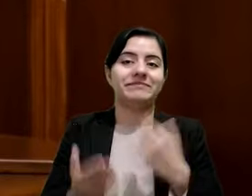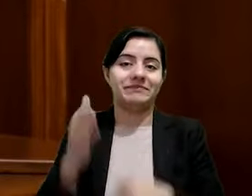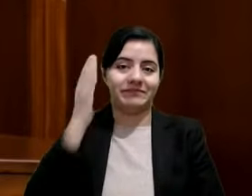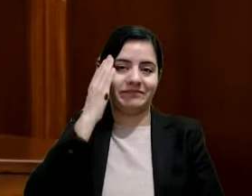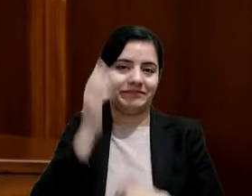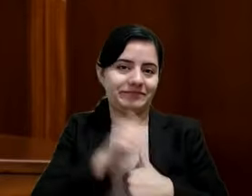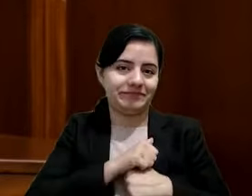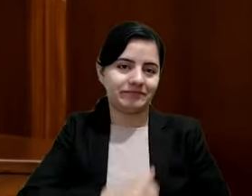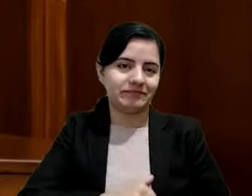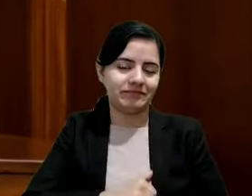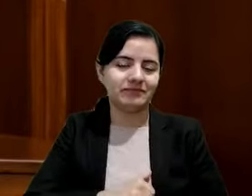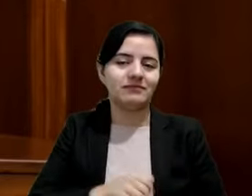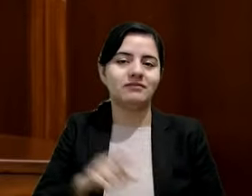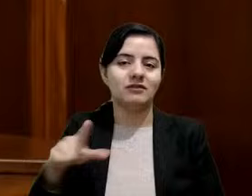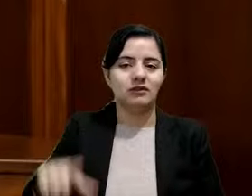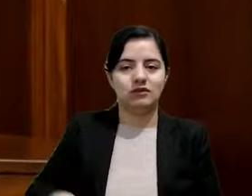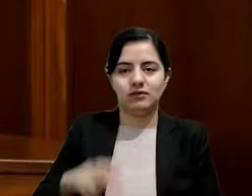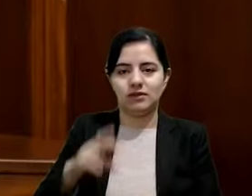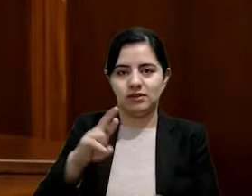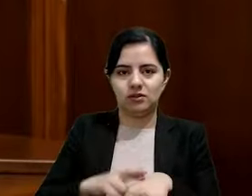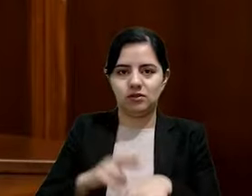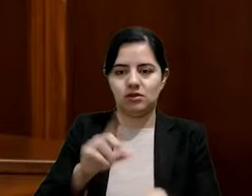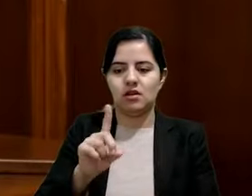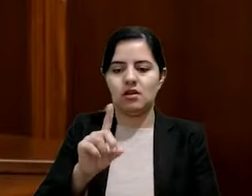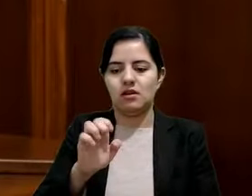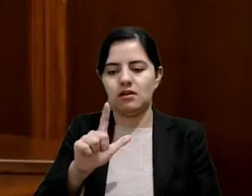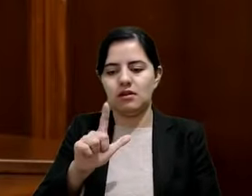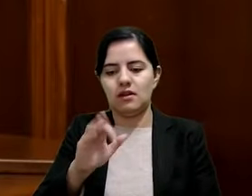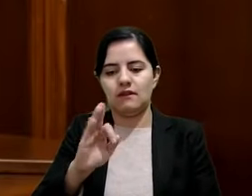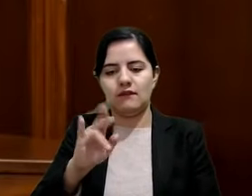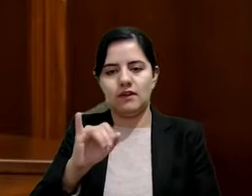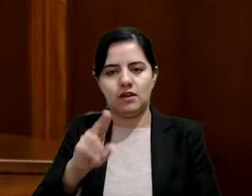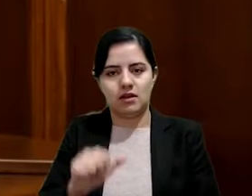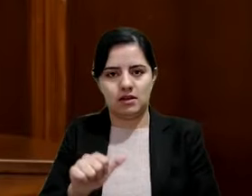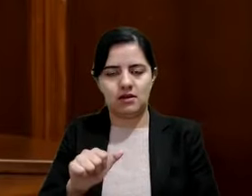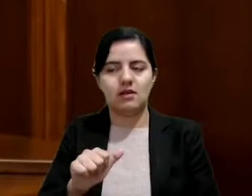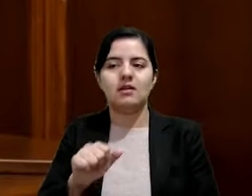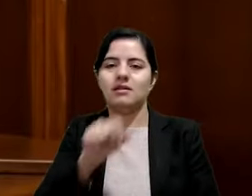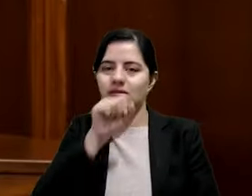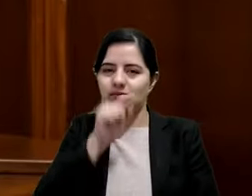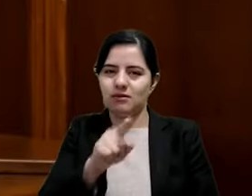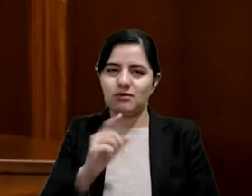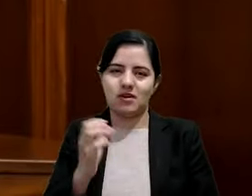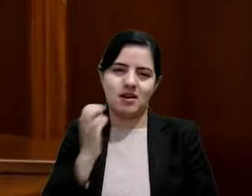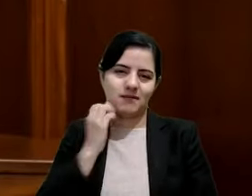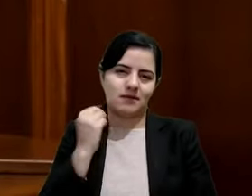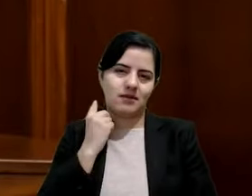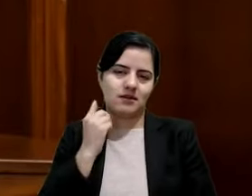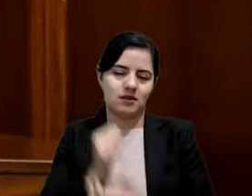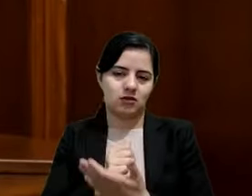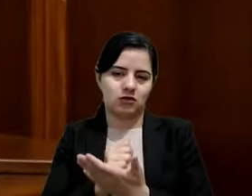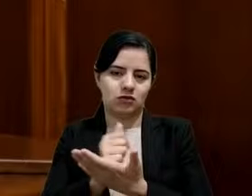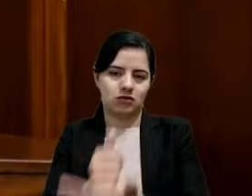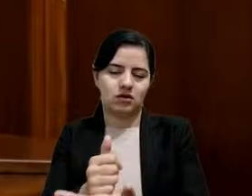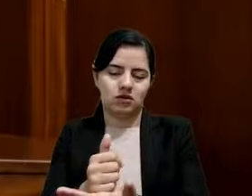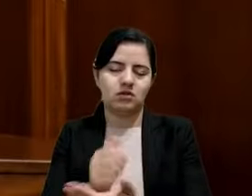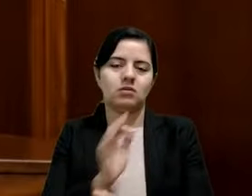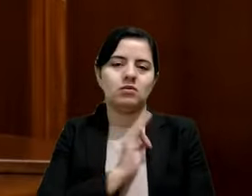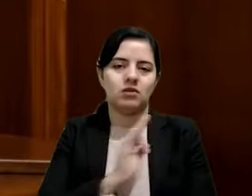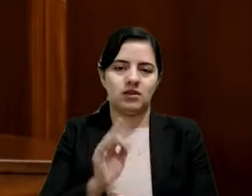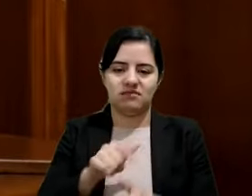Gómez Álvarez y con el respaldo del Congreso Seguiremos construyendo un estado de México más justo